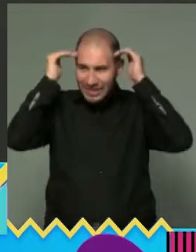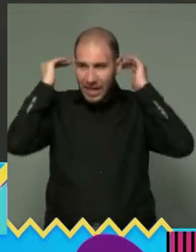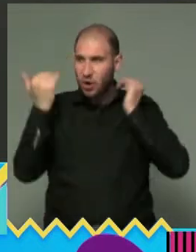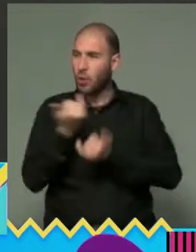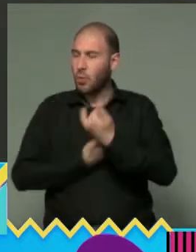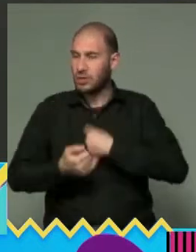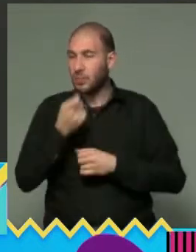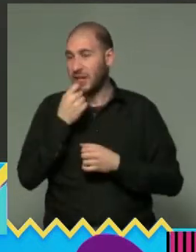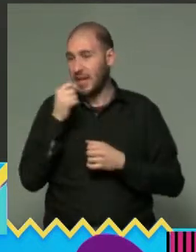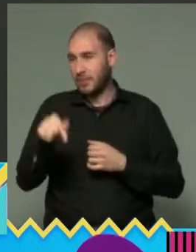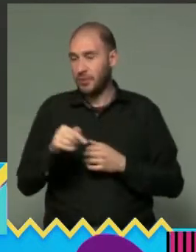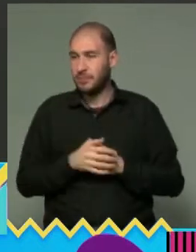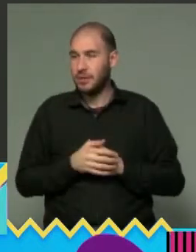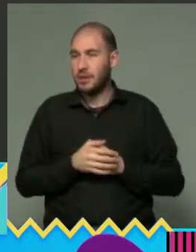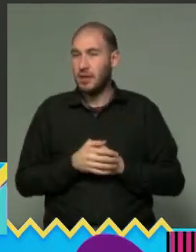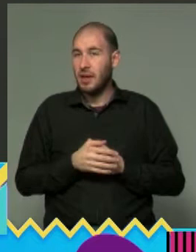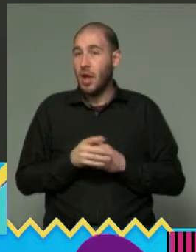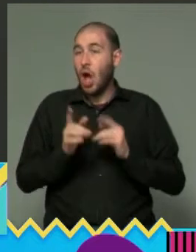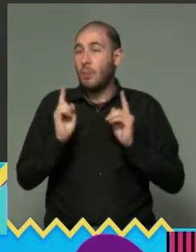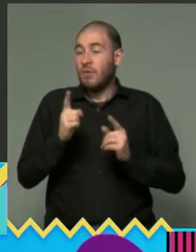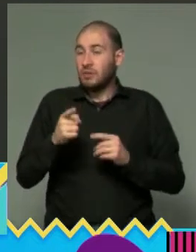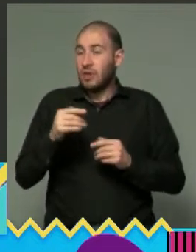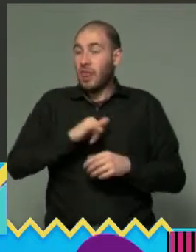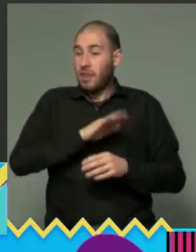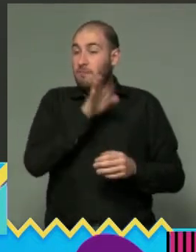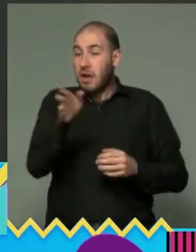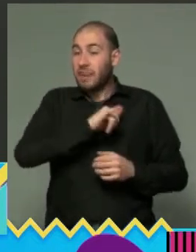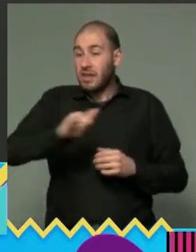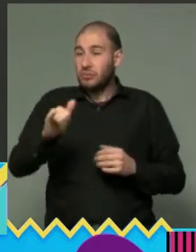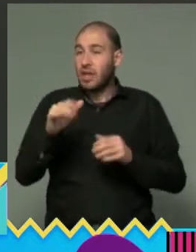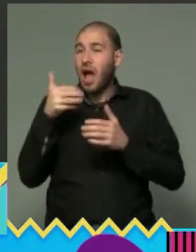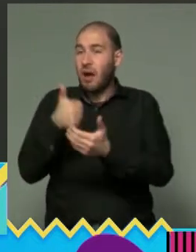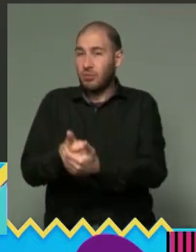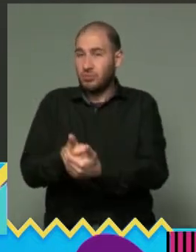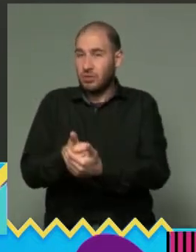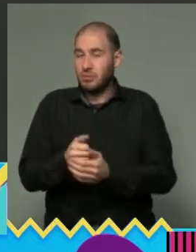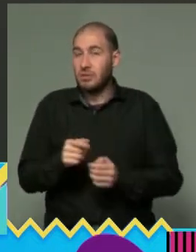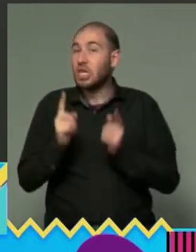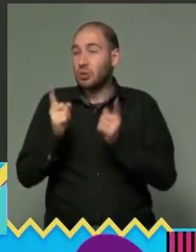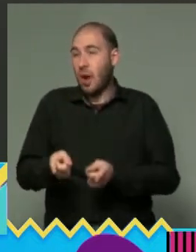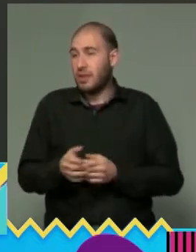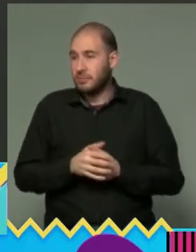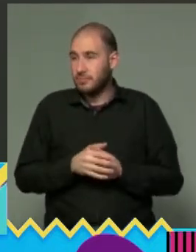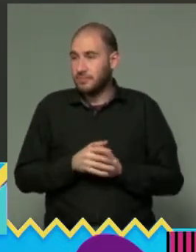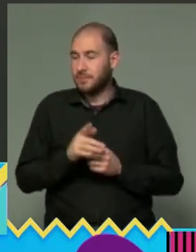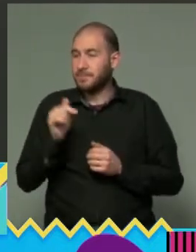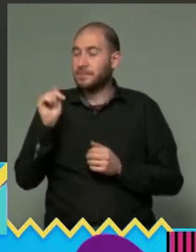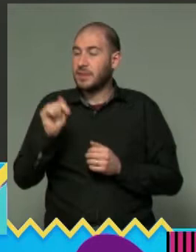bueno, en un caso en el que una docente fue a denunciar un caso de abuso, igualmente